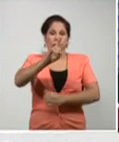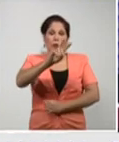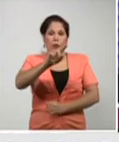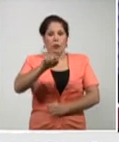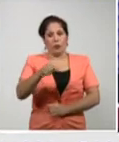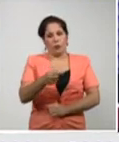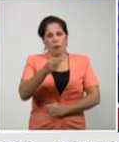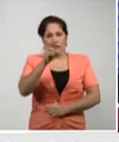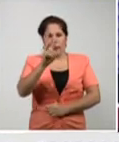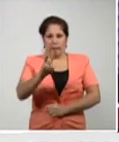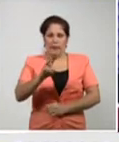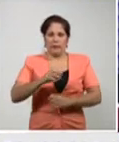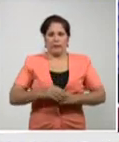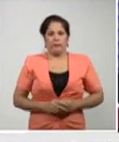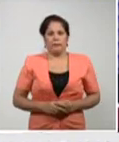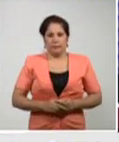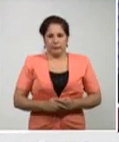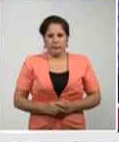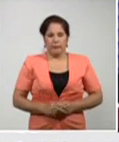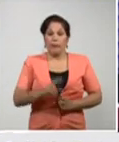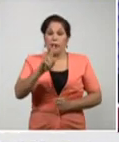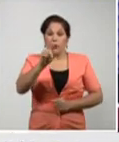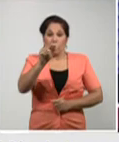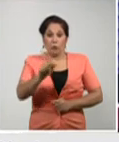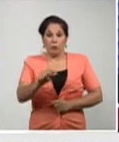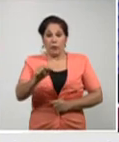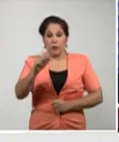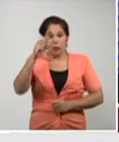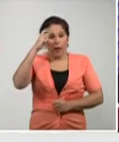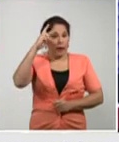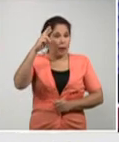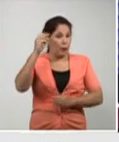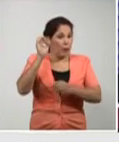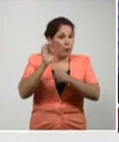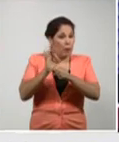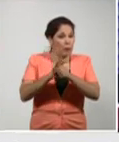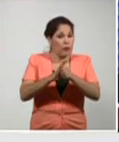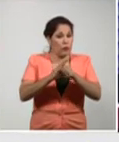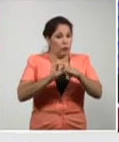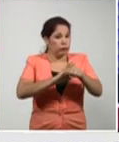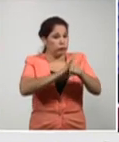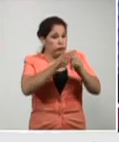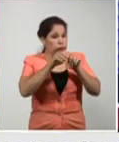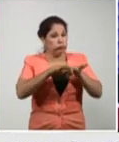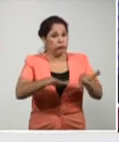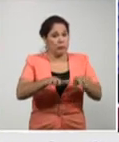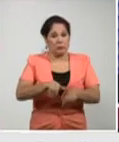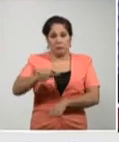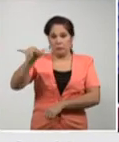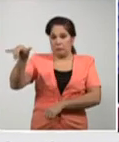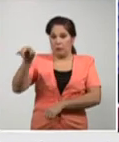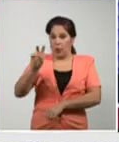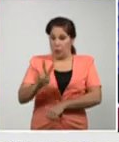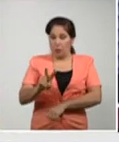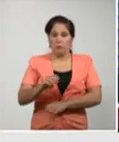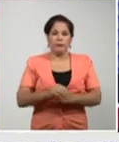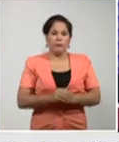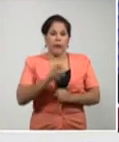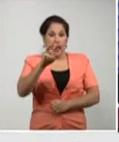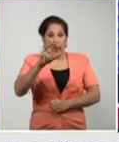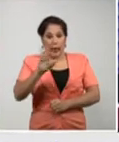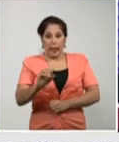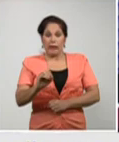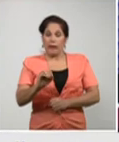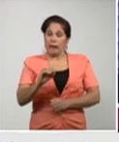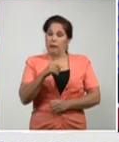2,3%. 2 personas evacuadas al inicio de la pandemia, 30 retornados a sus